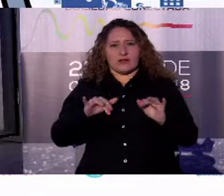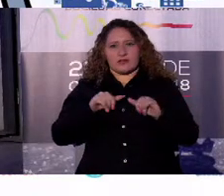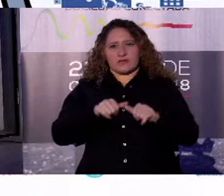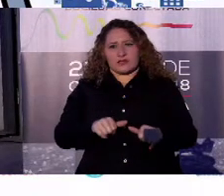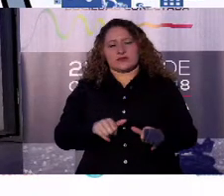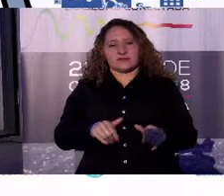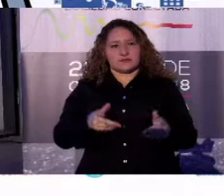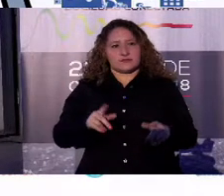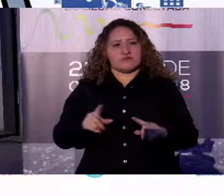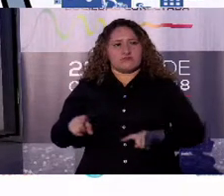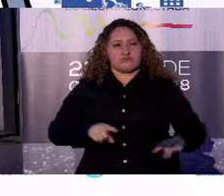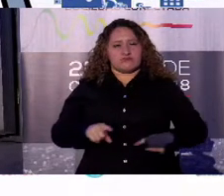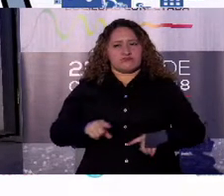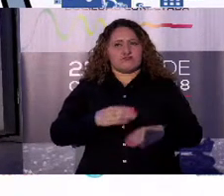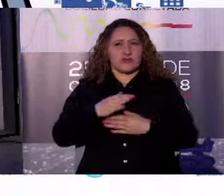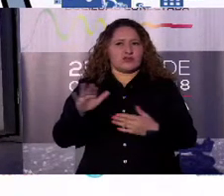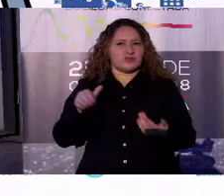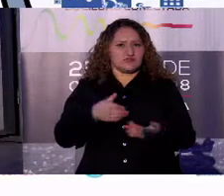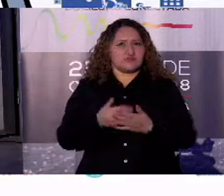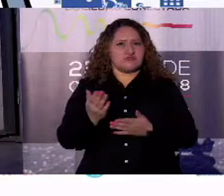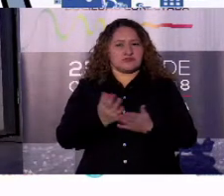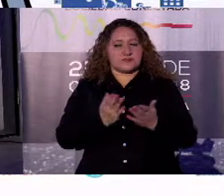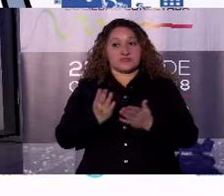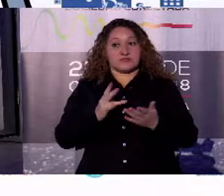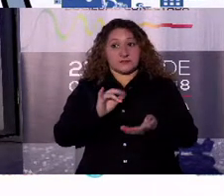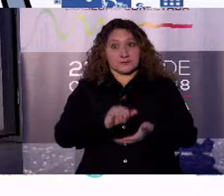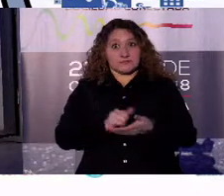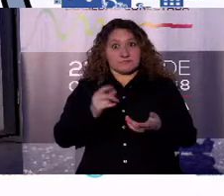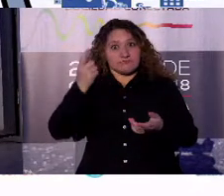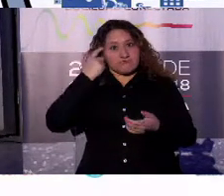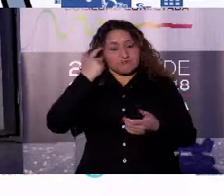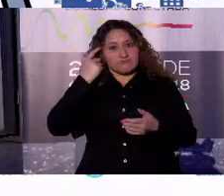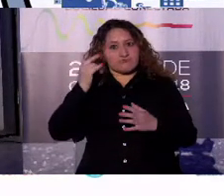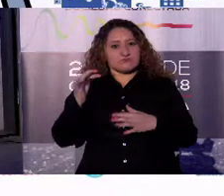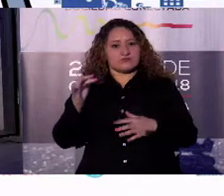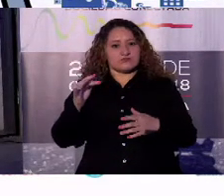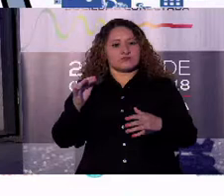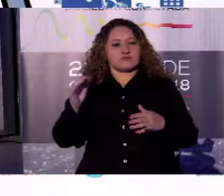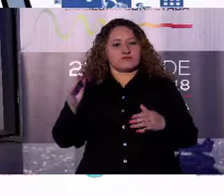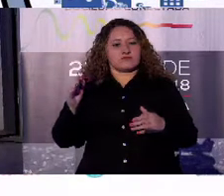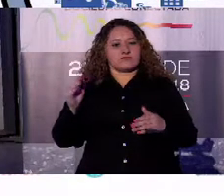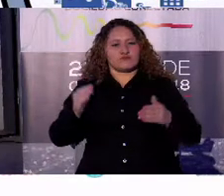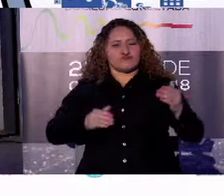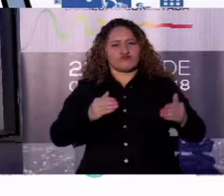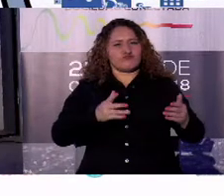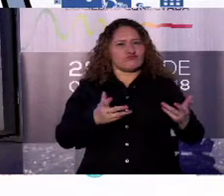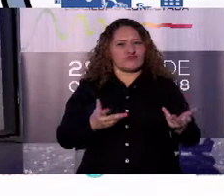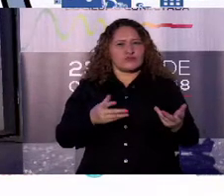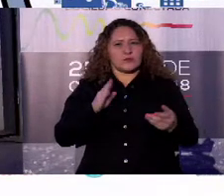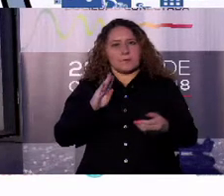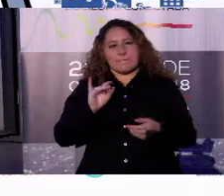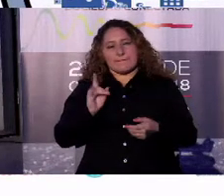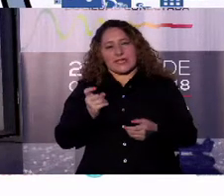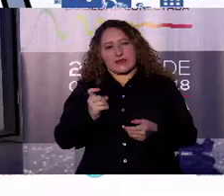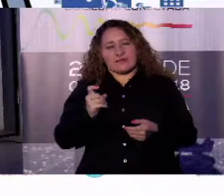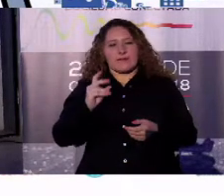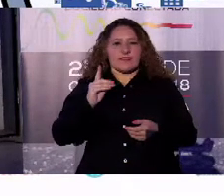administración de ellos, ¿no? Para todos los servicios. Inteligencia artificial es la suma la parte de Big Data,